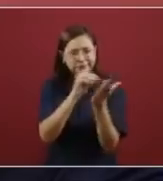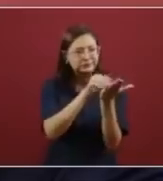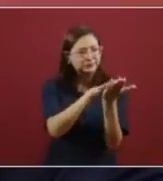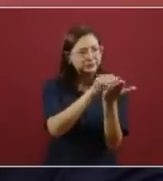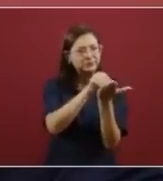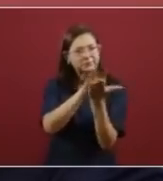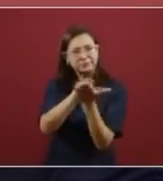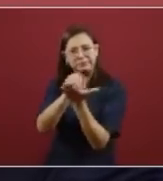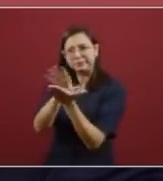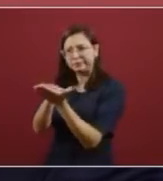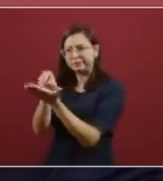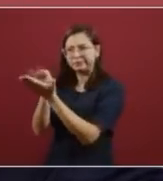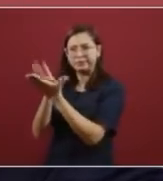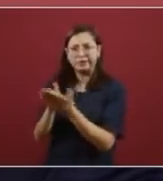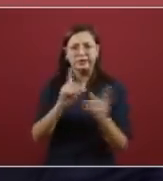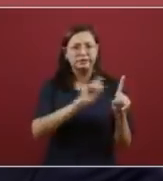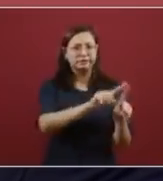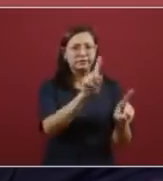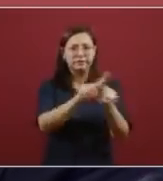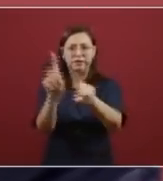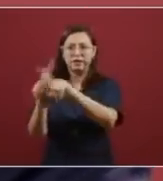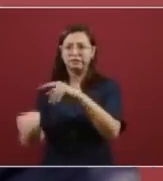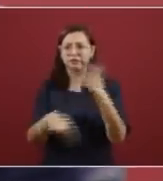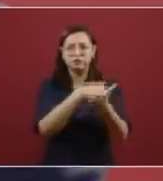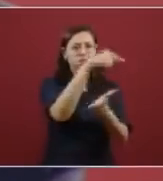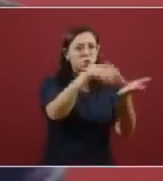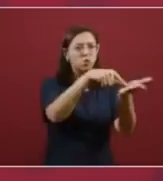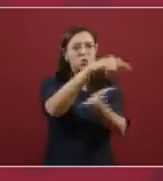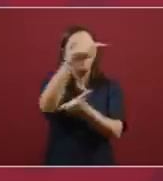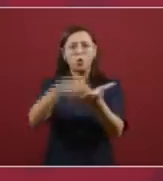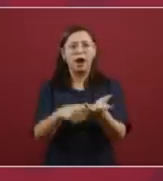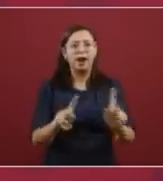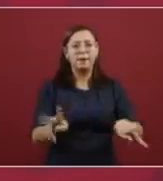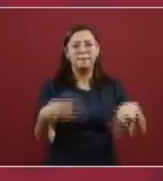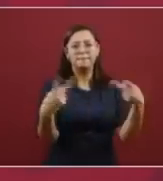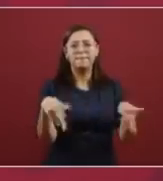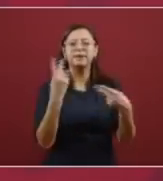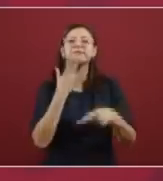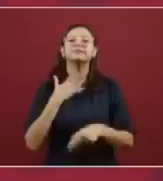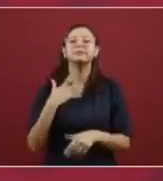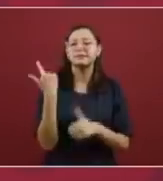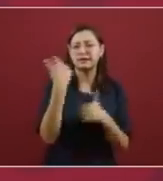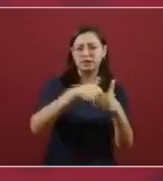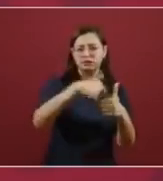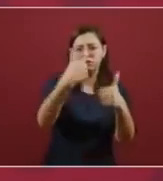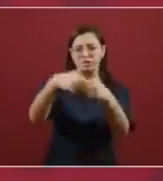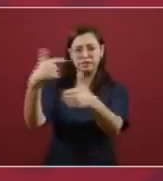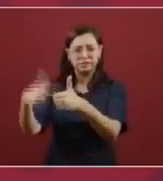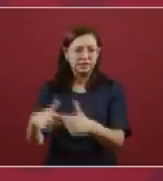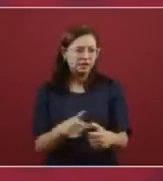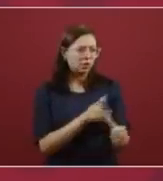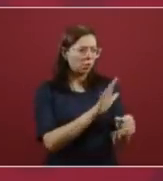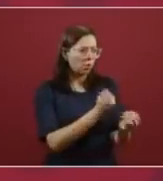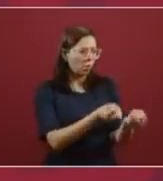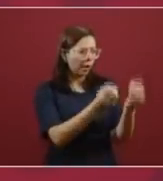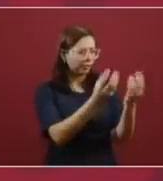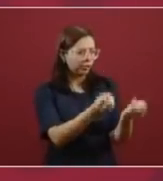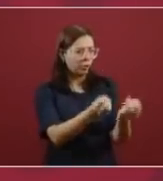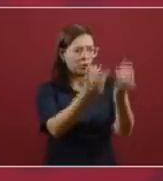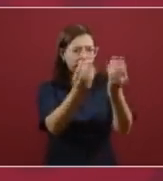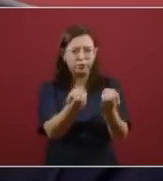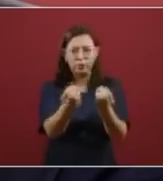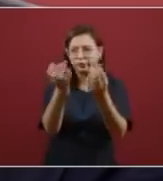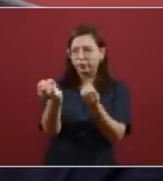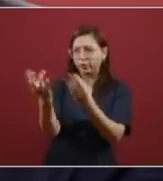sobre el precio en las estaciones de distribución de gasolinas y ahora